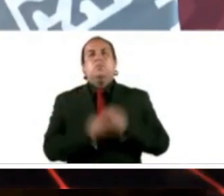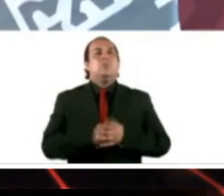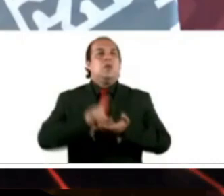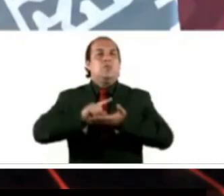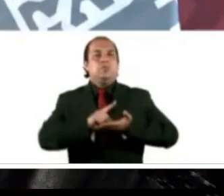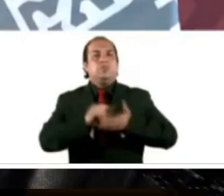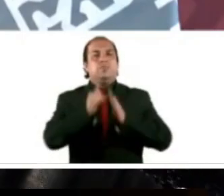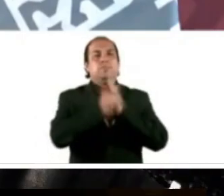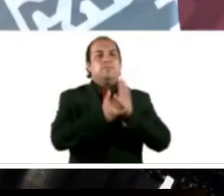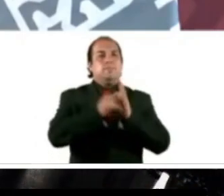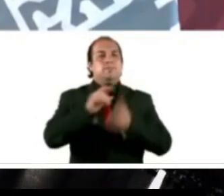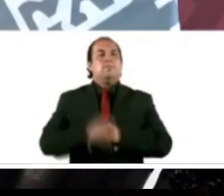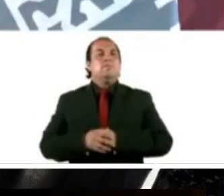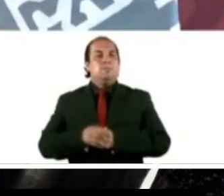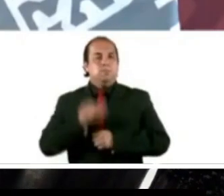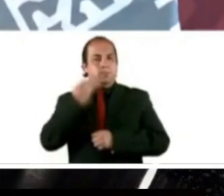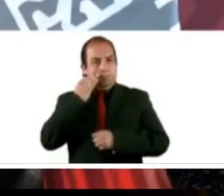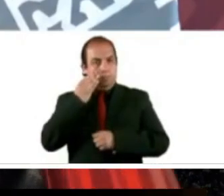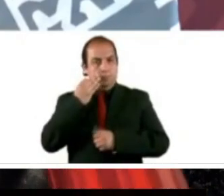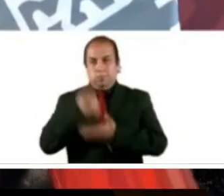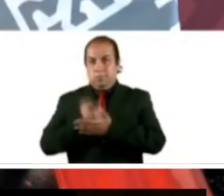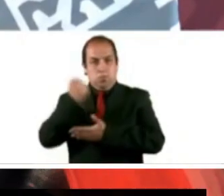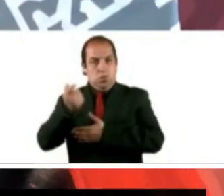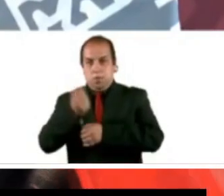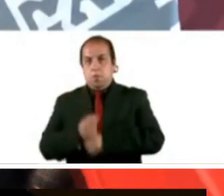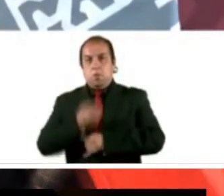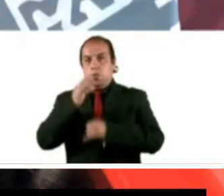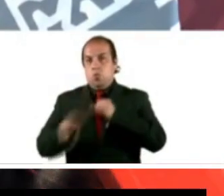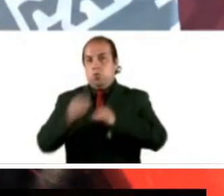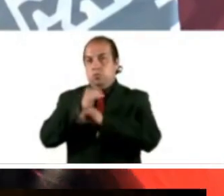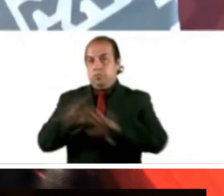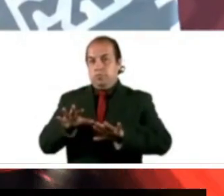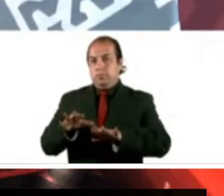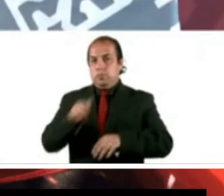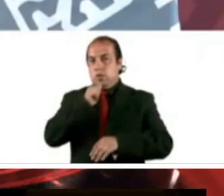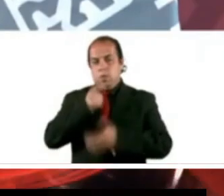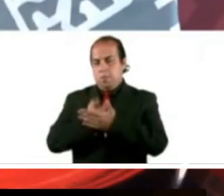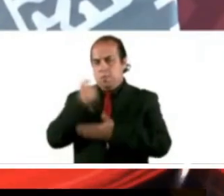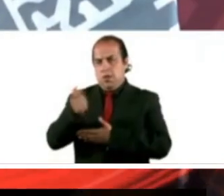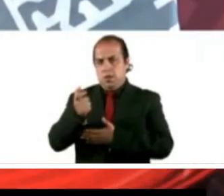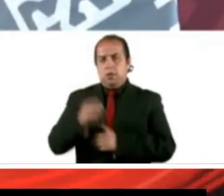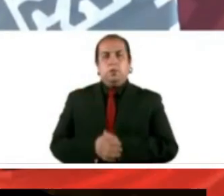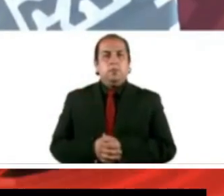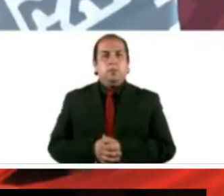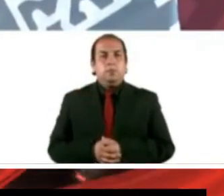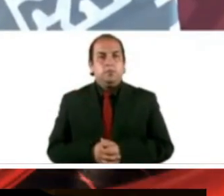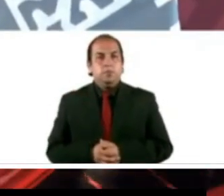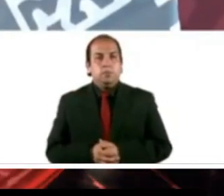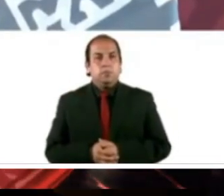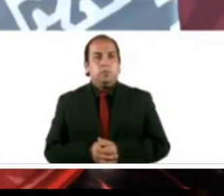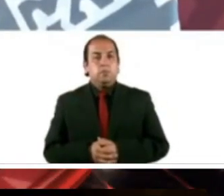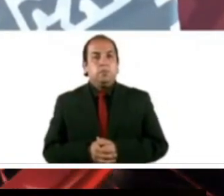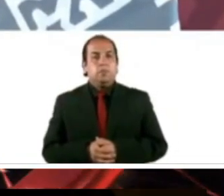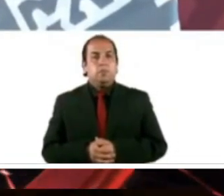se pagó el último reporte. No está pagado. Precisamente por eso se está haciendo una rescisión